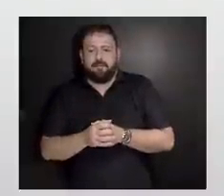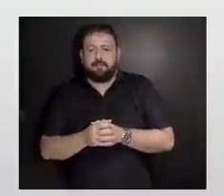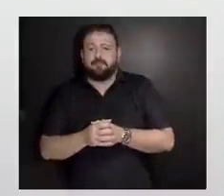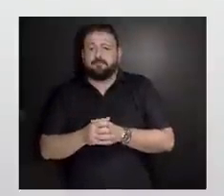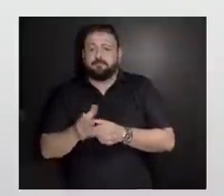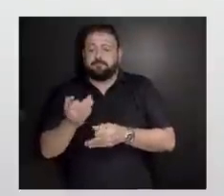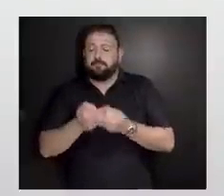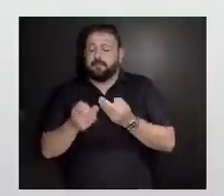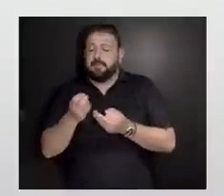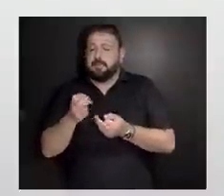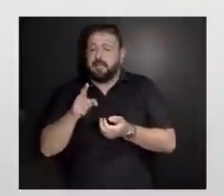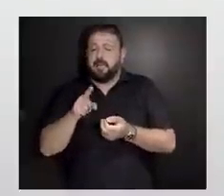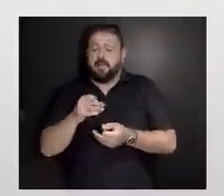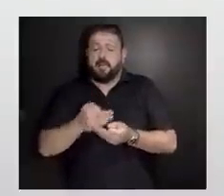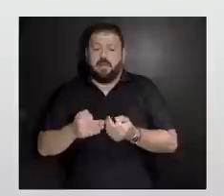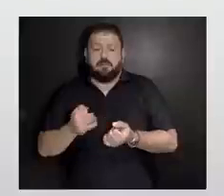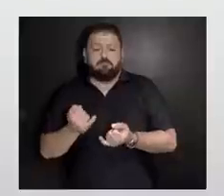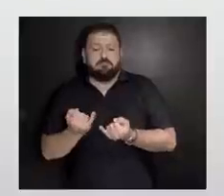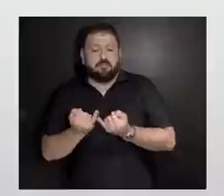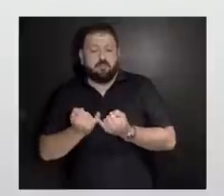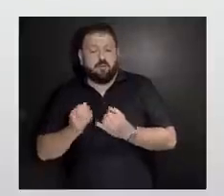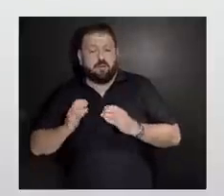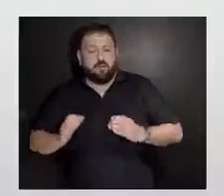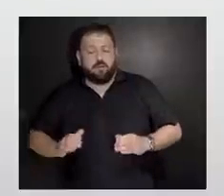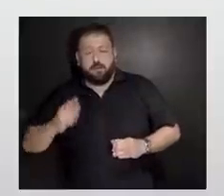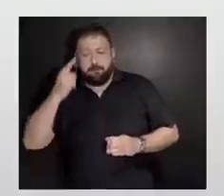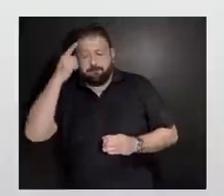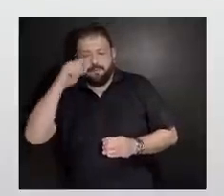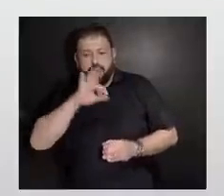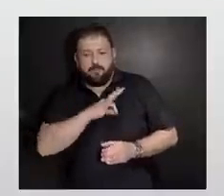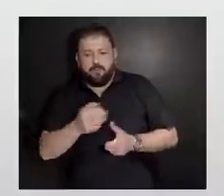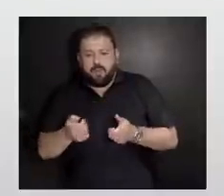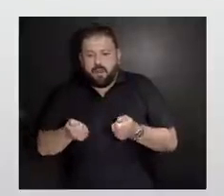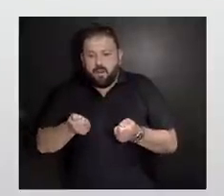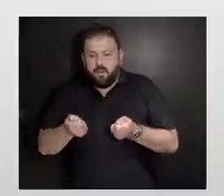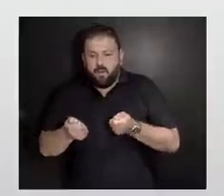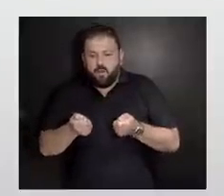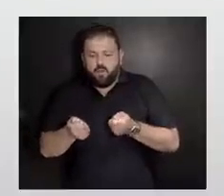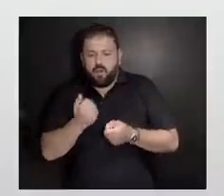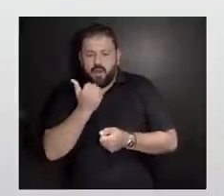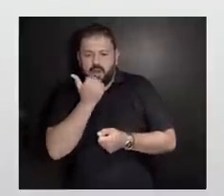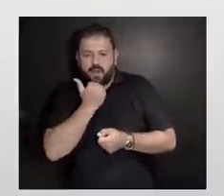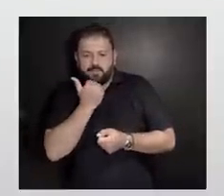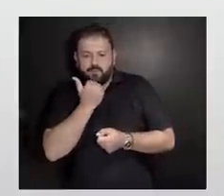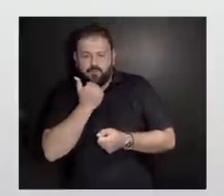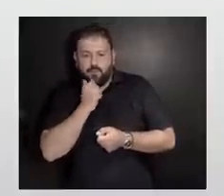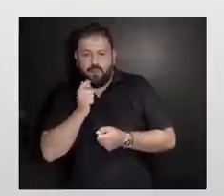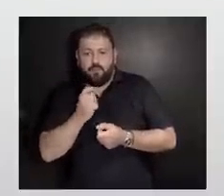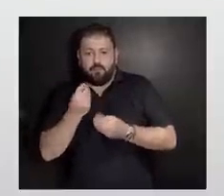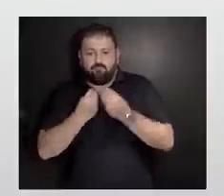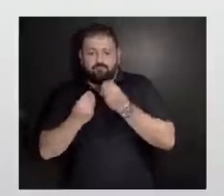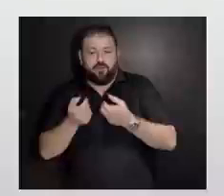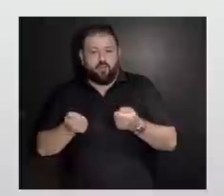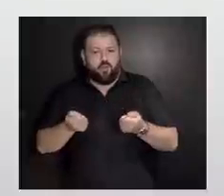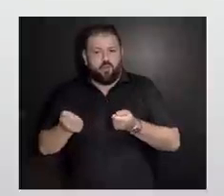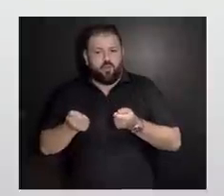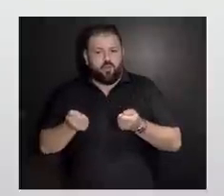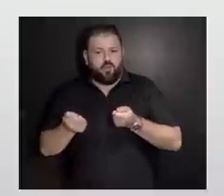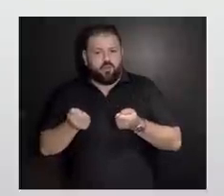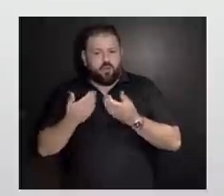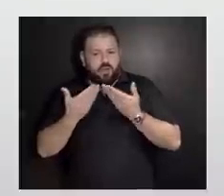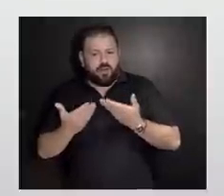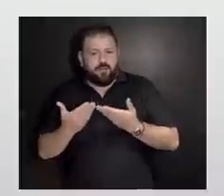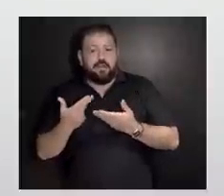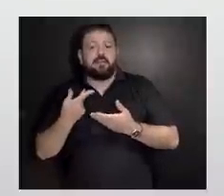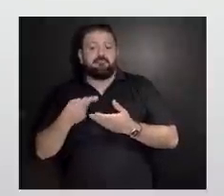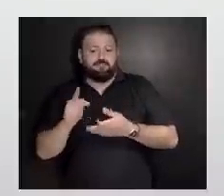es la hormona que va a regular los niveles de azúcar o glucosa en la sangre. Y también, bueno, pues cuando el cuerpo, o